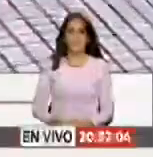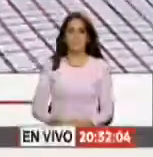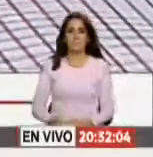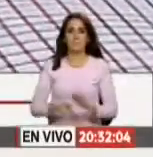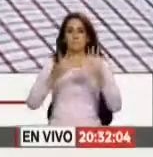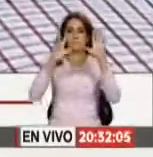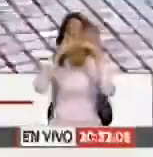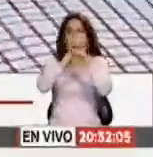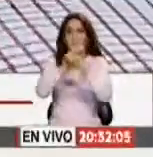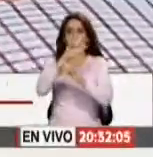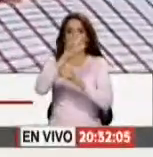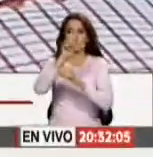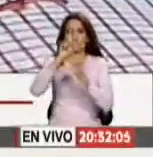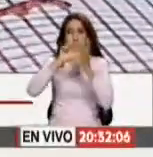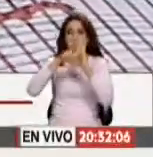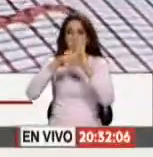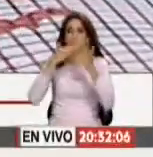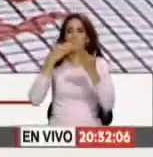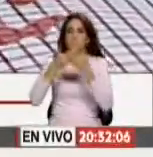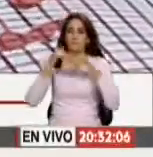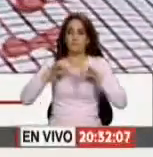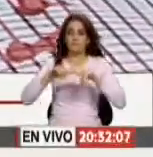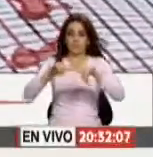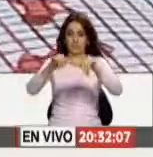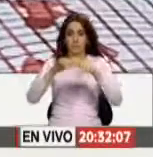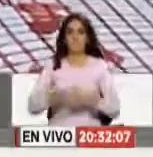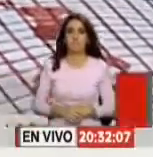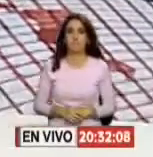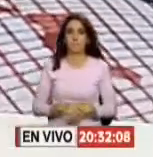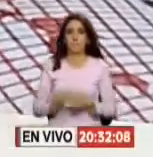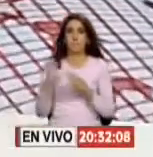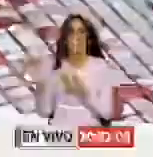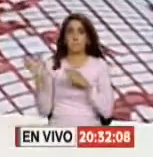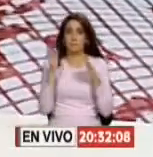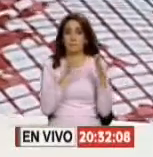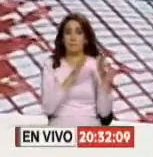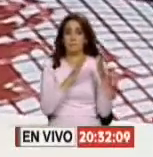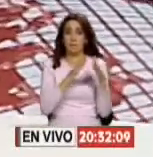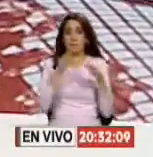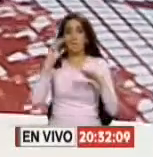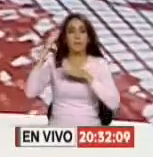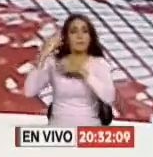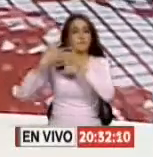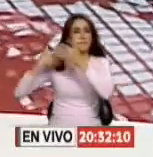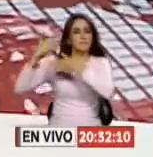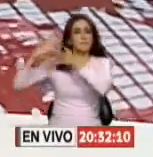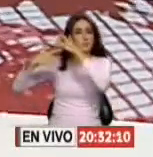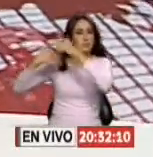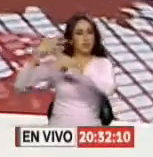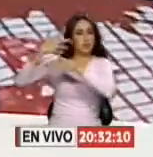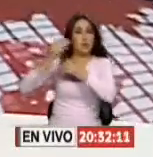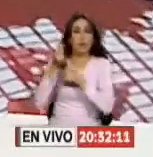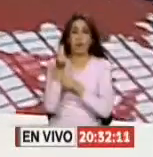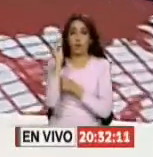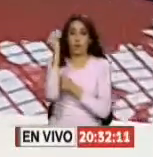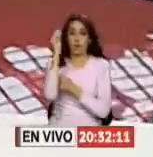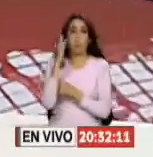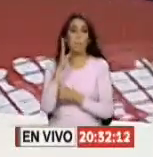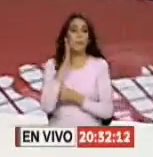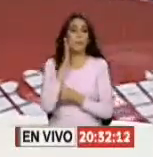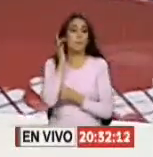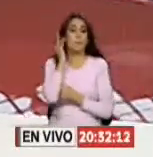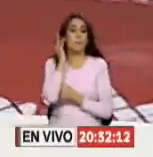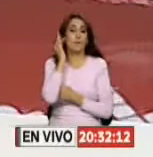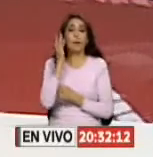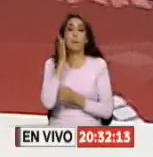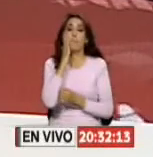20 horas 31 minutos. Gracias a todos por seguir con nosotros. En la siguiente nota les presentaremos la historia de una joven mujer, madre de 7 hijos,